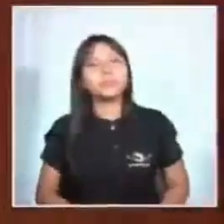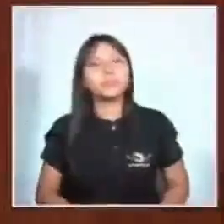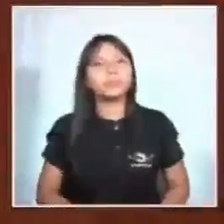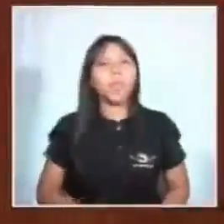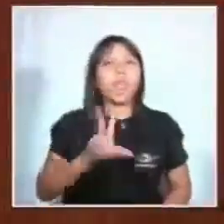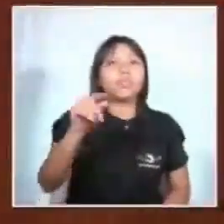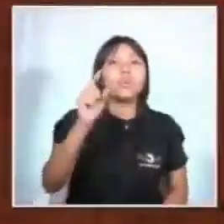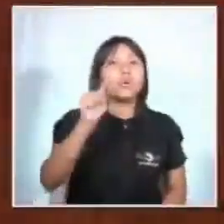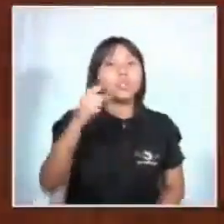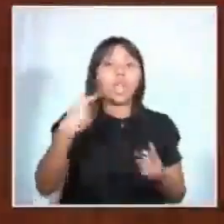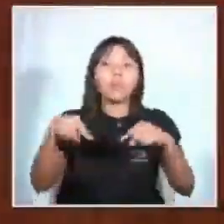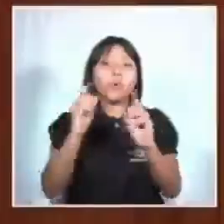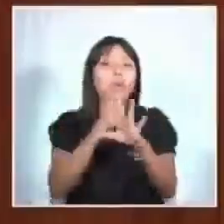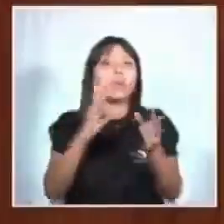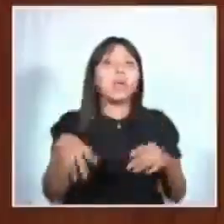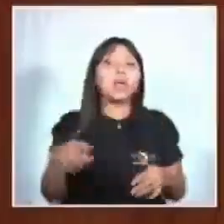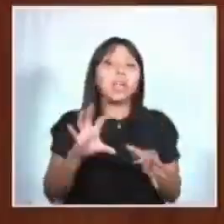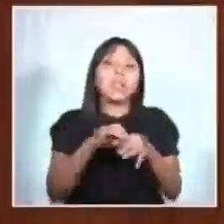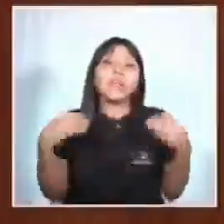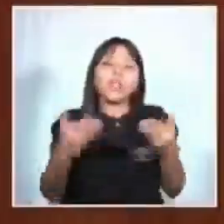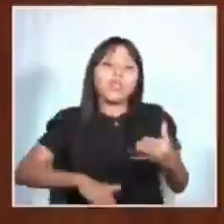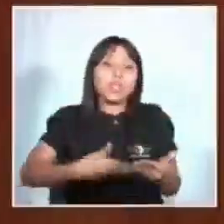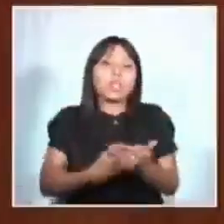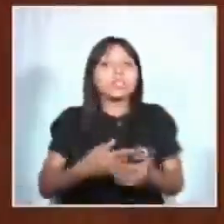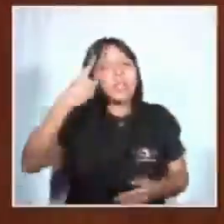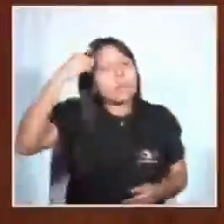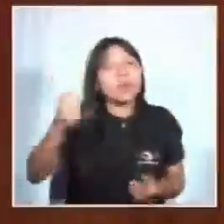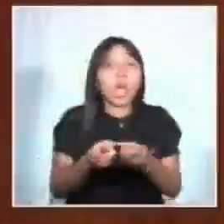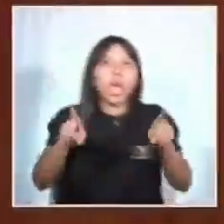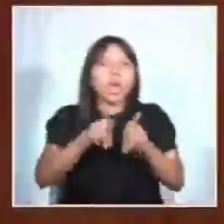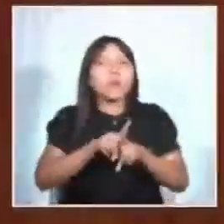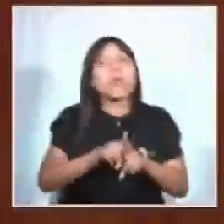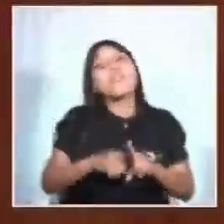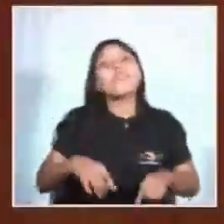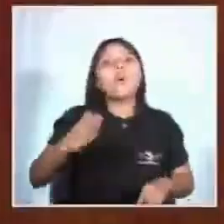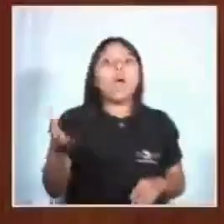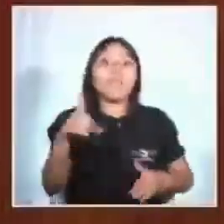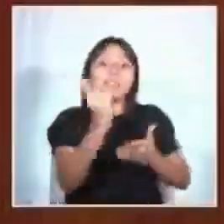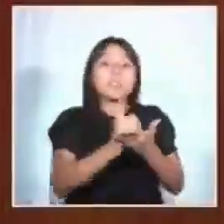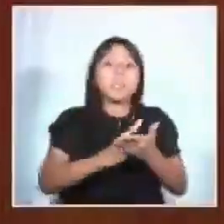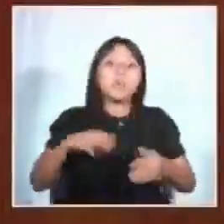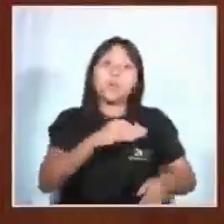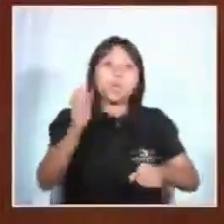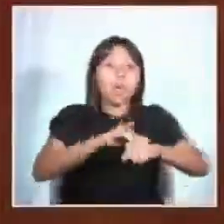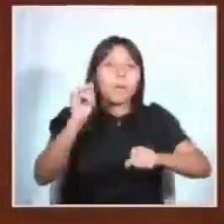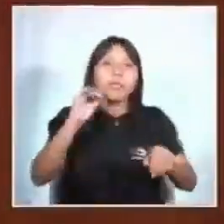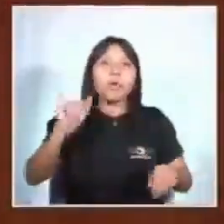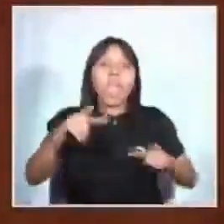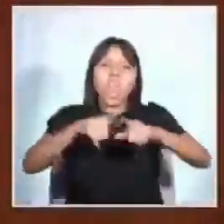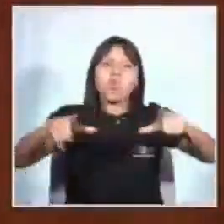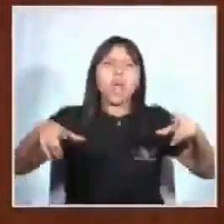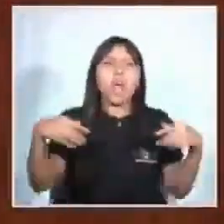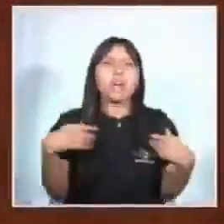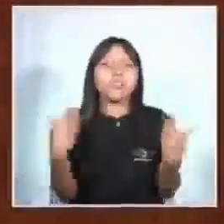No te voy a hablar de dónde naciste, porque cuando hay diseño y designio, el lugar donde naces